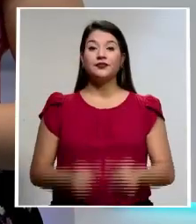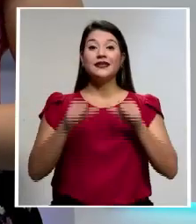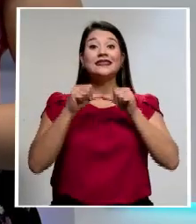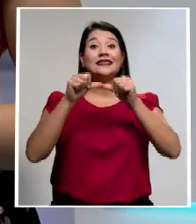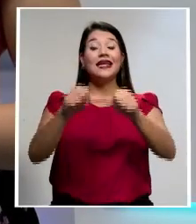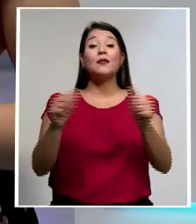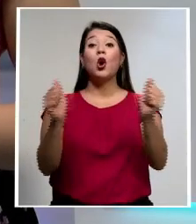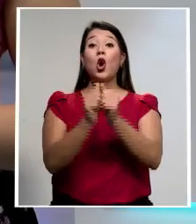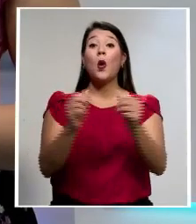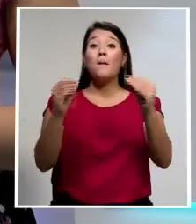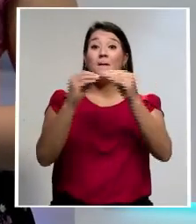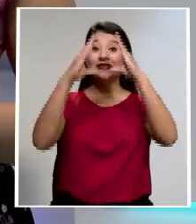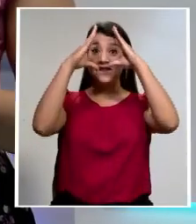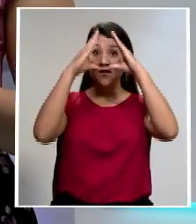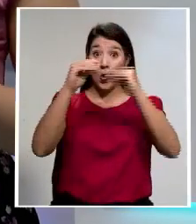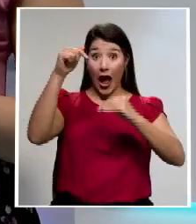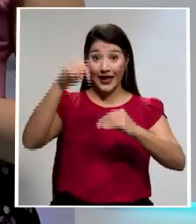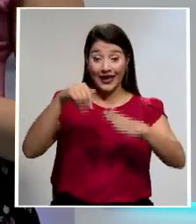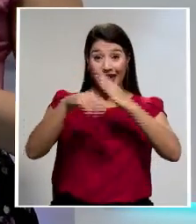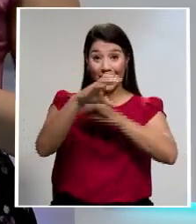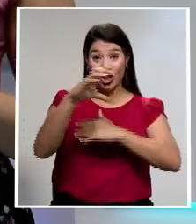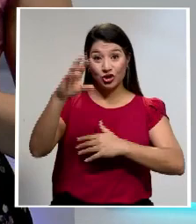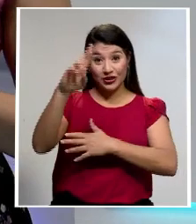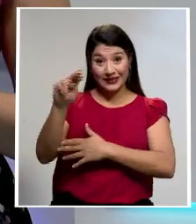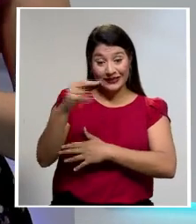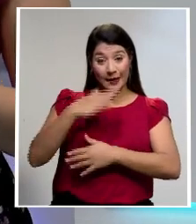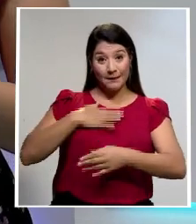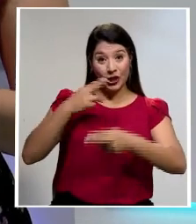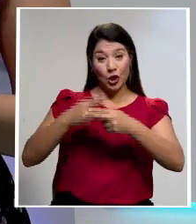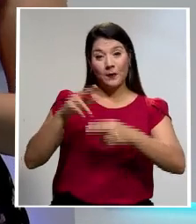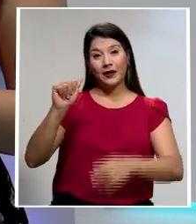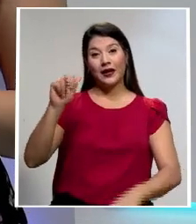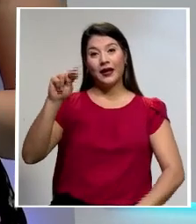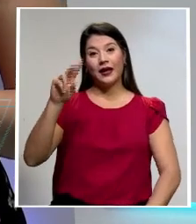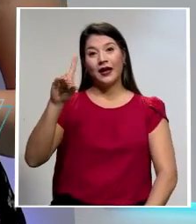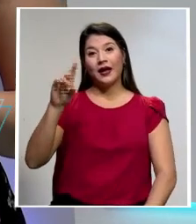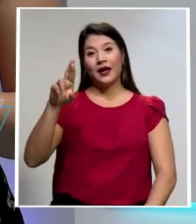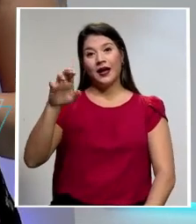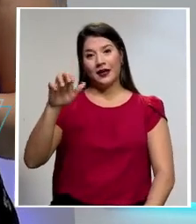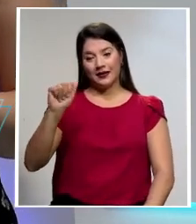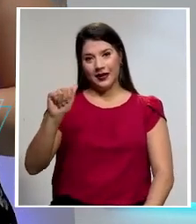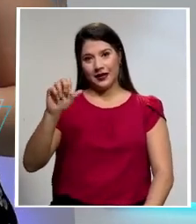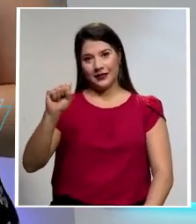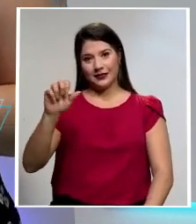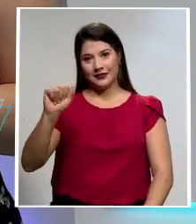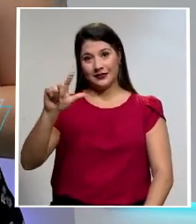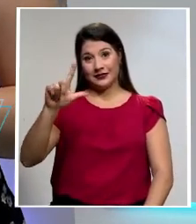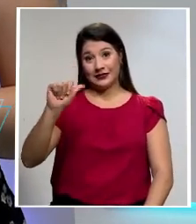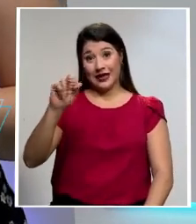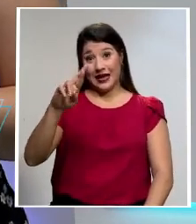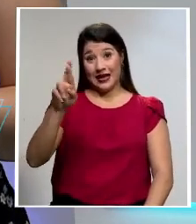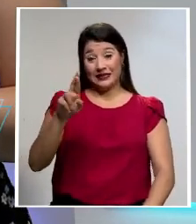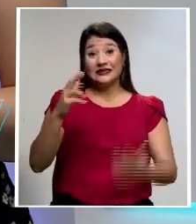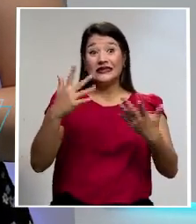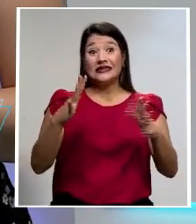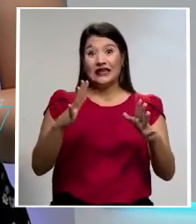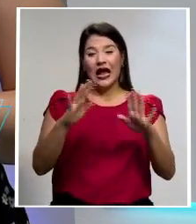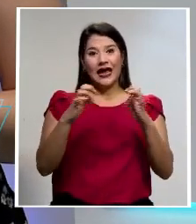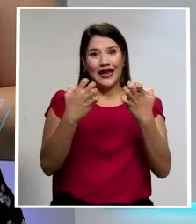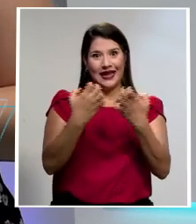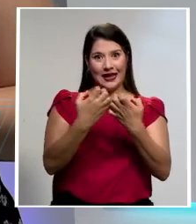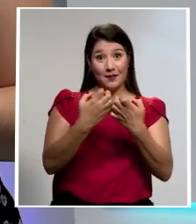Continuamos con más aquí en Costa Rica Noticias. Les saluda Andrea Salazar y ya la delegación costarricense está casi completa en Tokio, donde